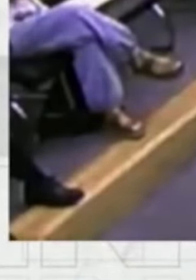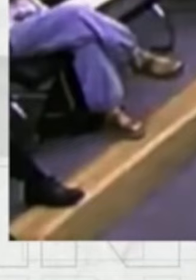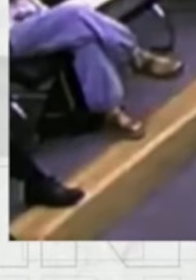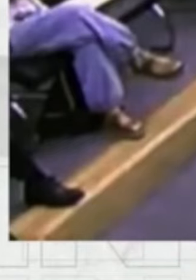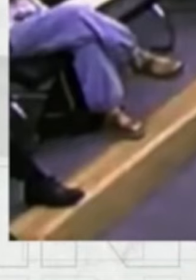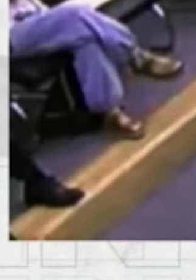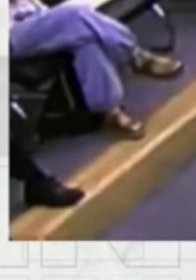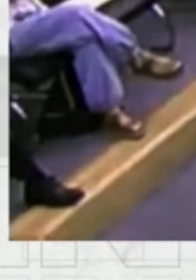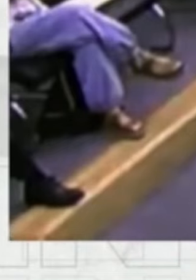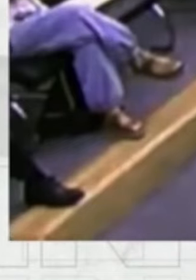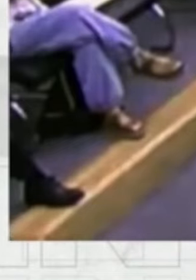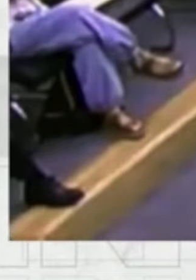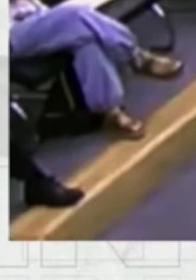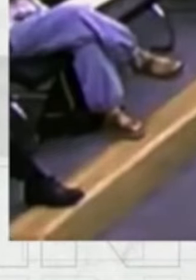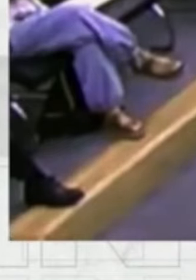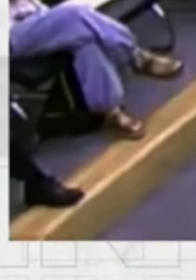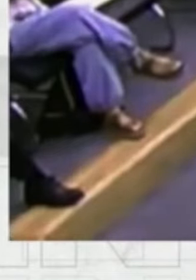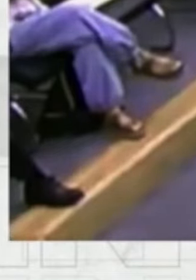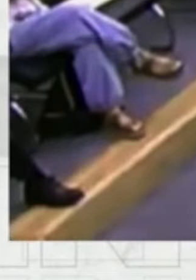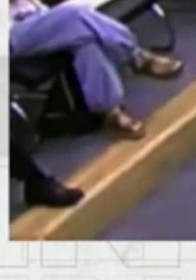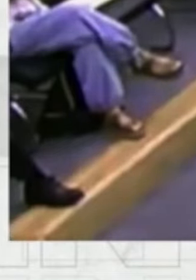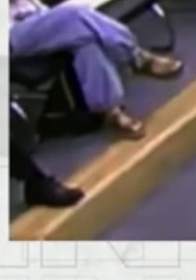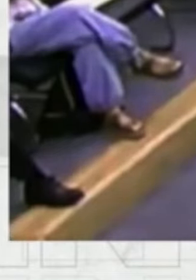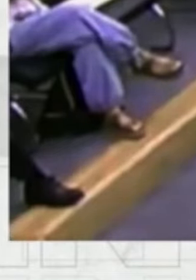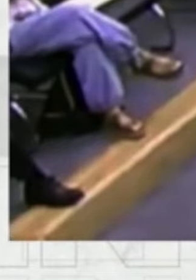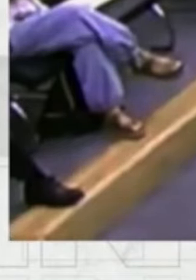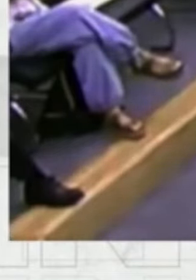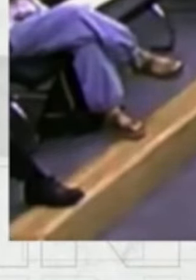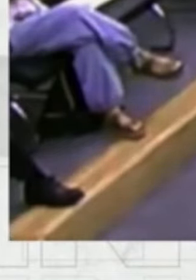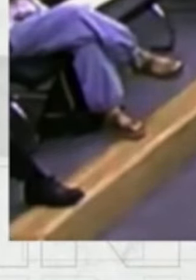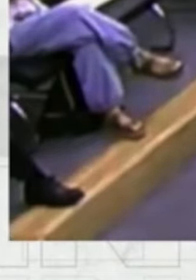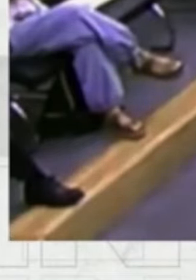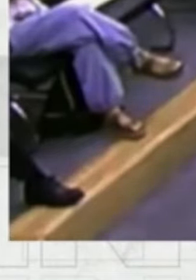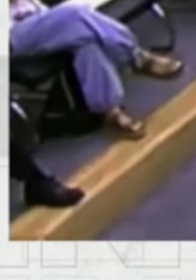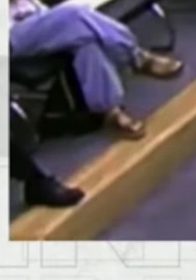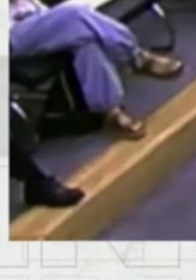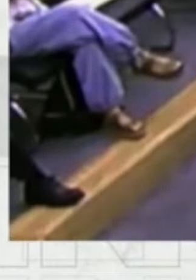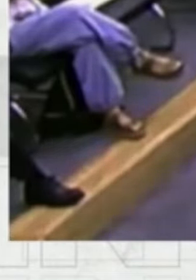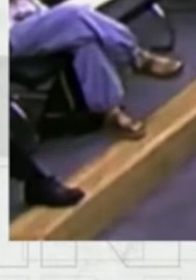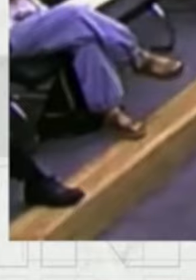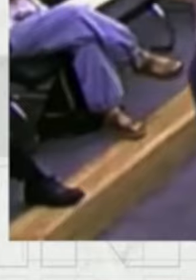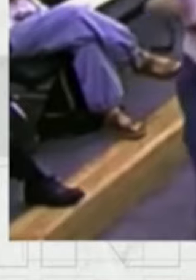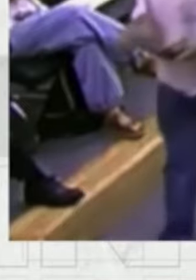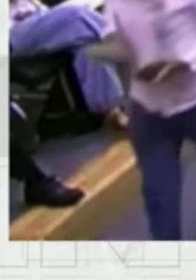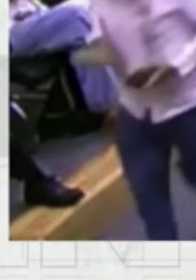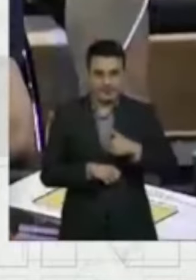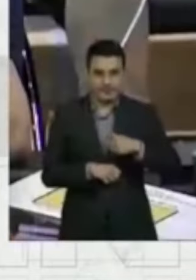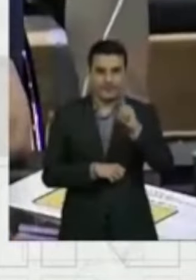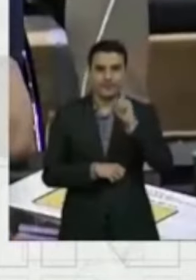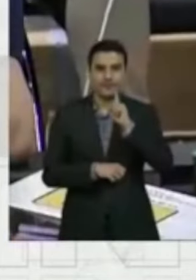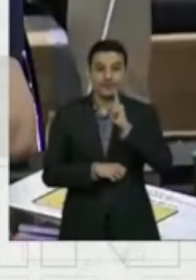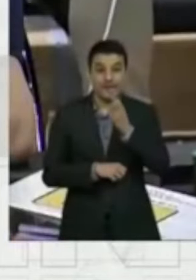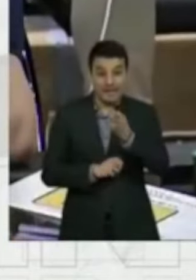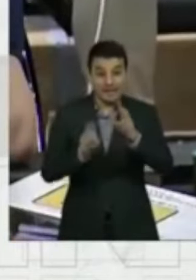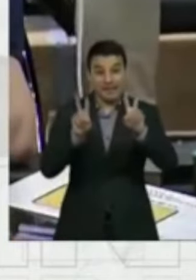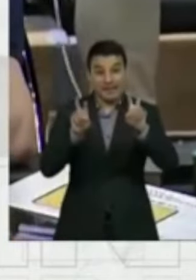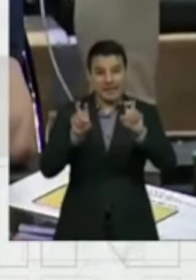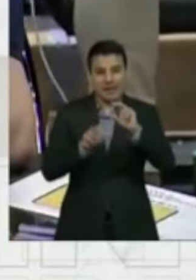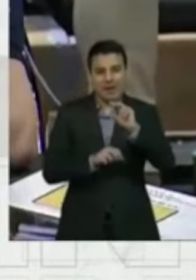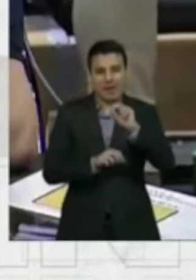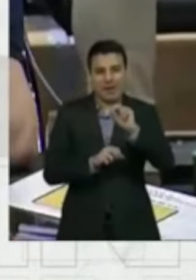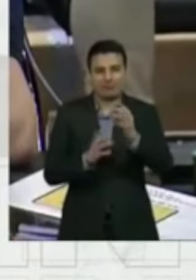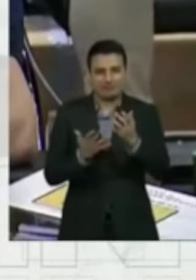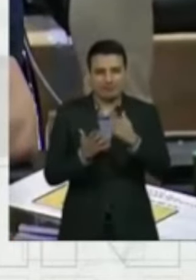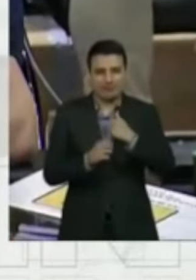PRD, Guadalupe Acosta Naranjo. Muchas gracias, presidenta. Este no es el punto. Yo nomás quería que se parara